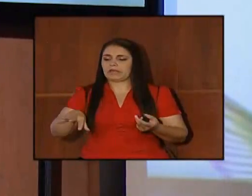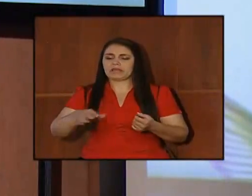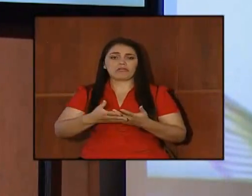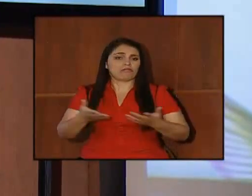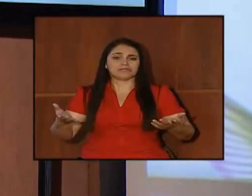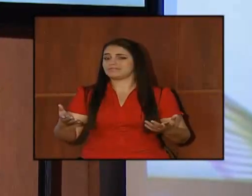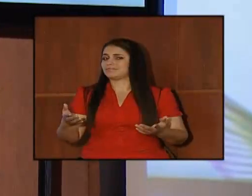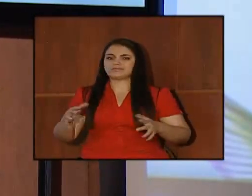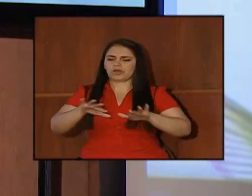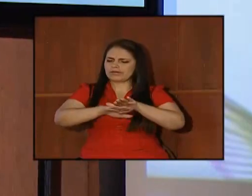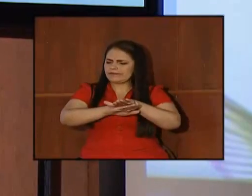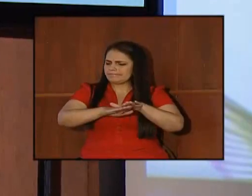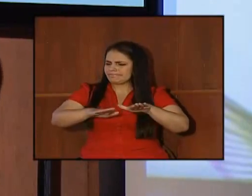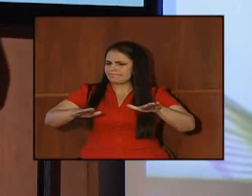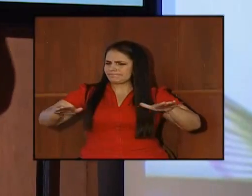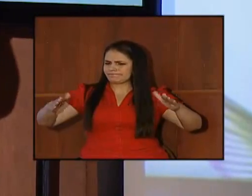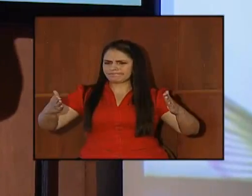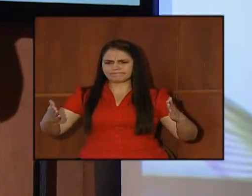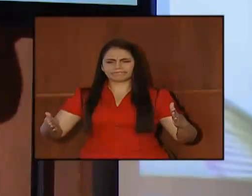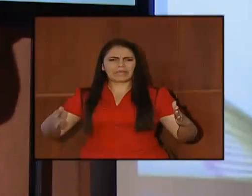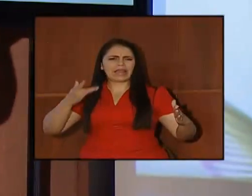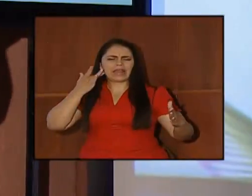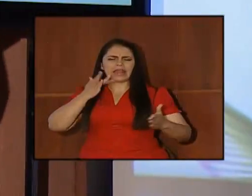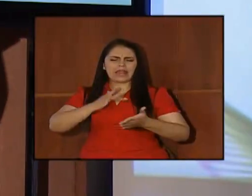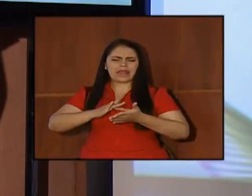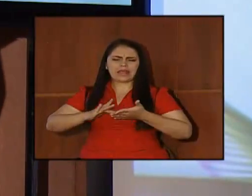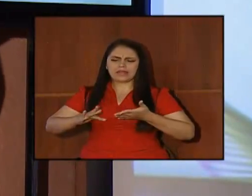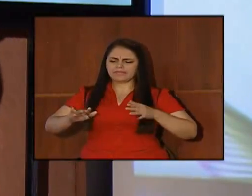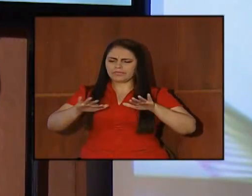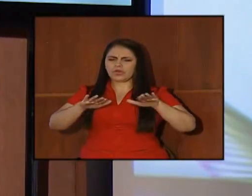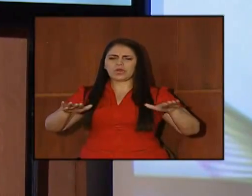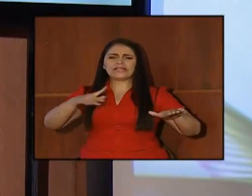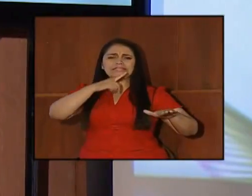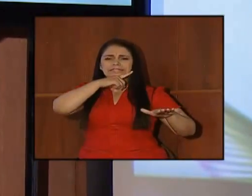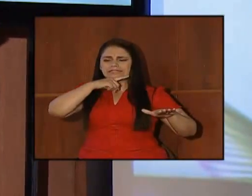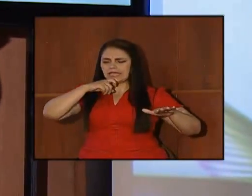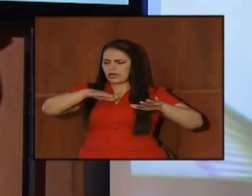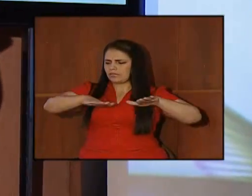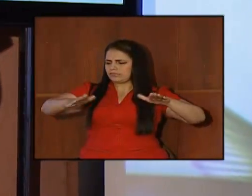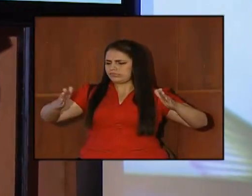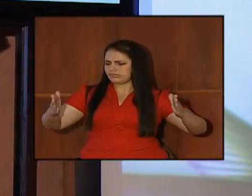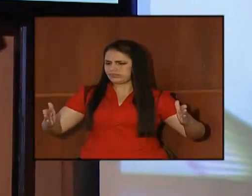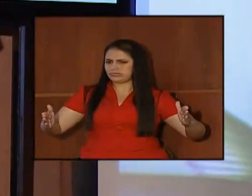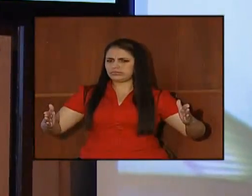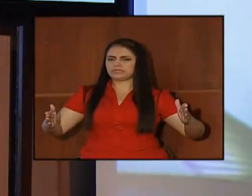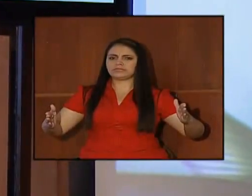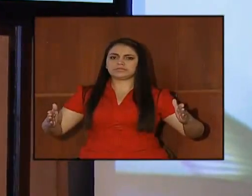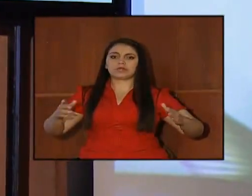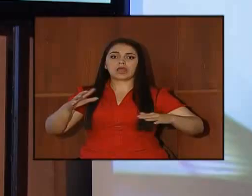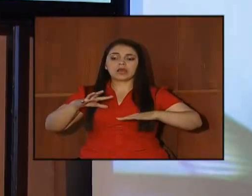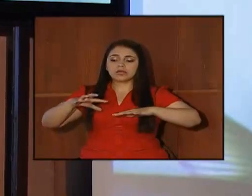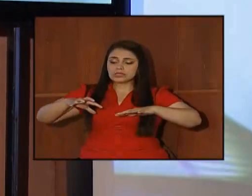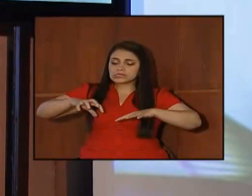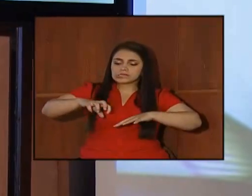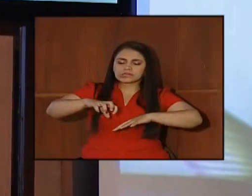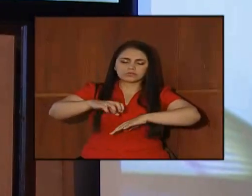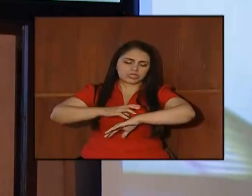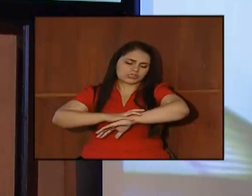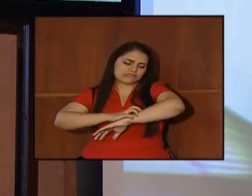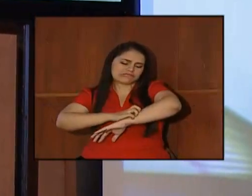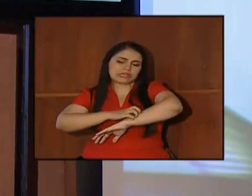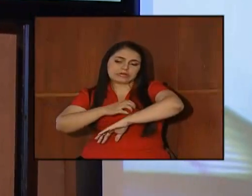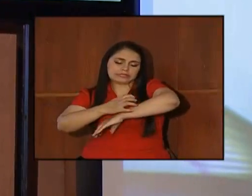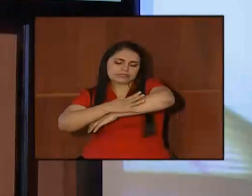nada en el colchón porque eso puede presionar la piel del paciente y causarle una